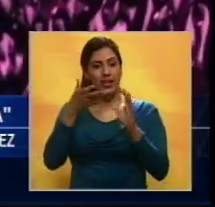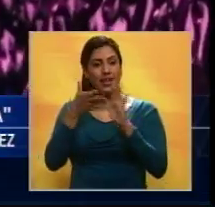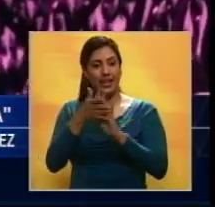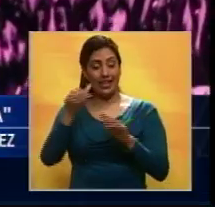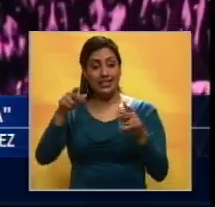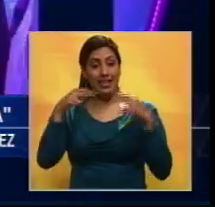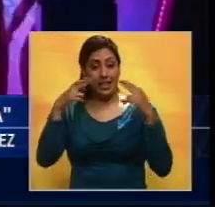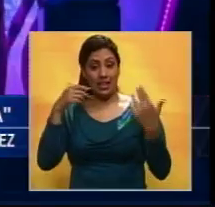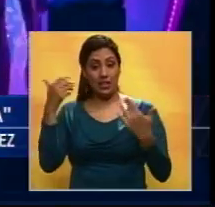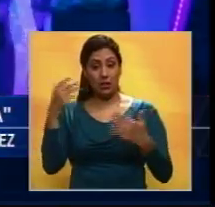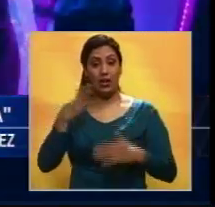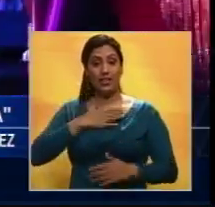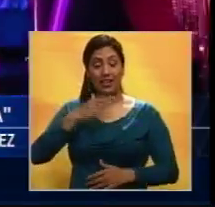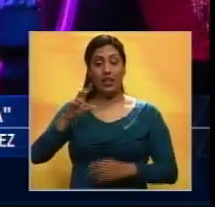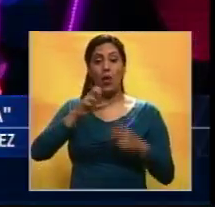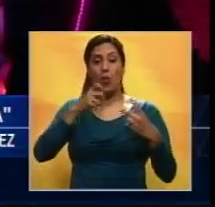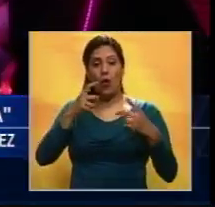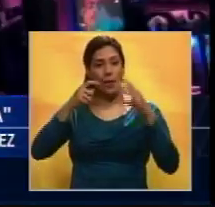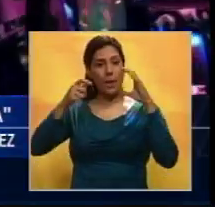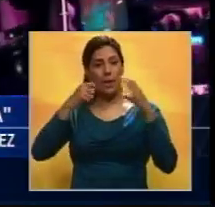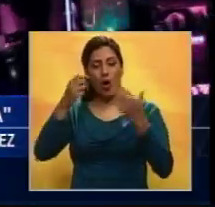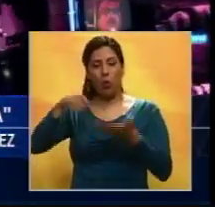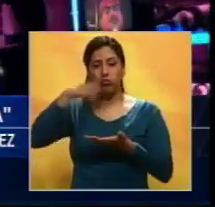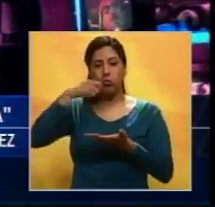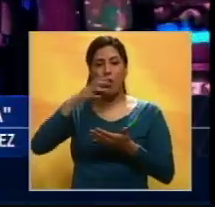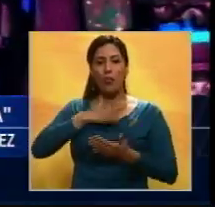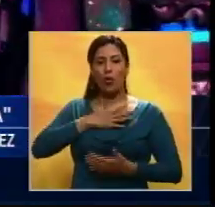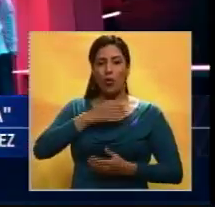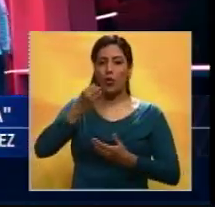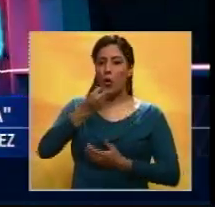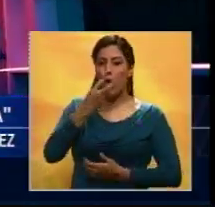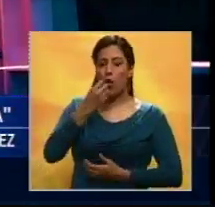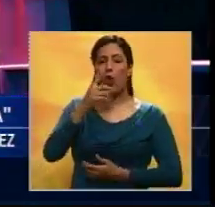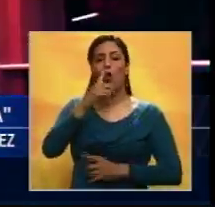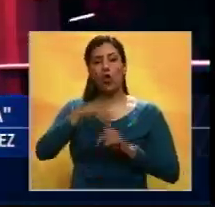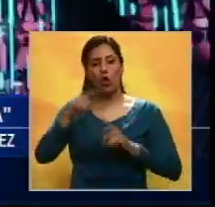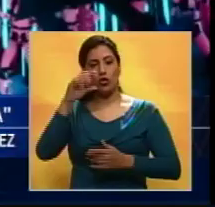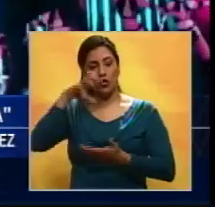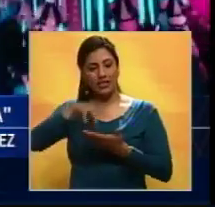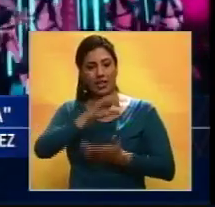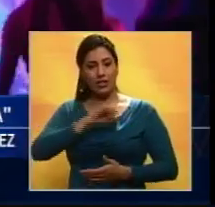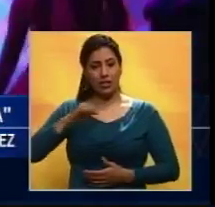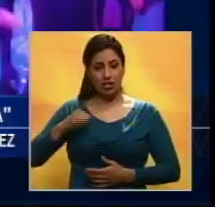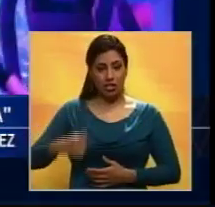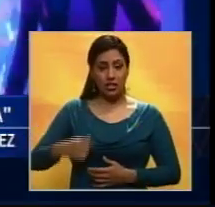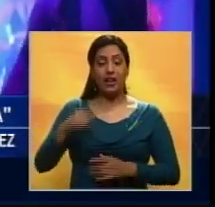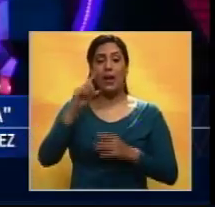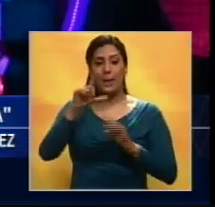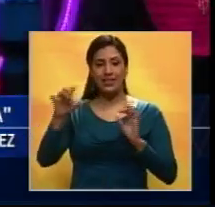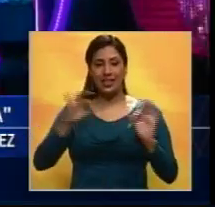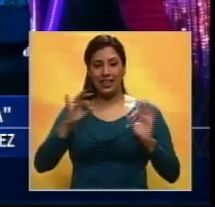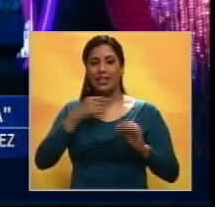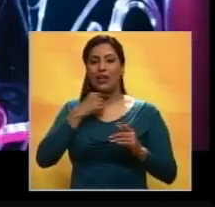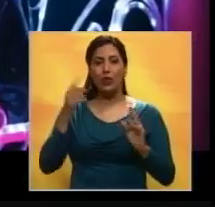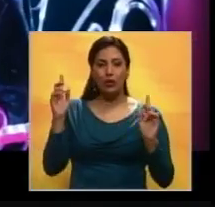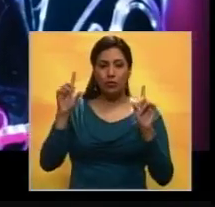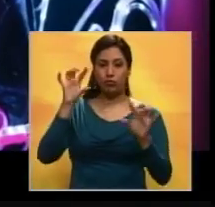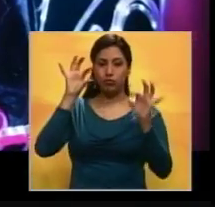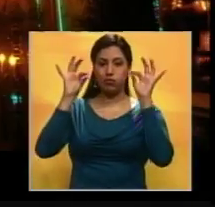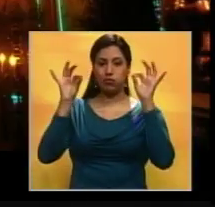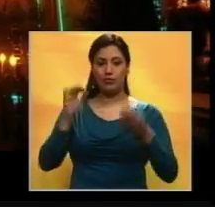este restaurante se han creado innovadores platos al estilo de Hong Kong y Shanghái, por lo que los artistas estuvieron encantados con su